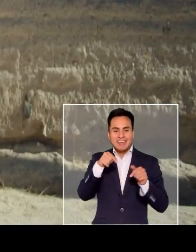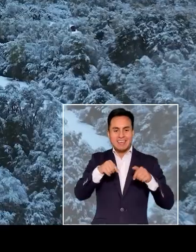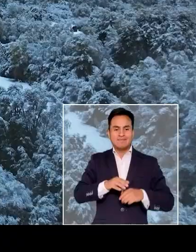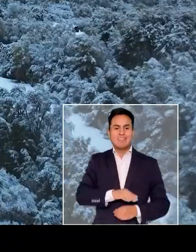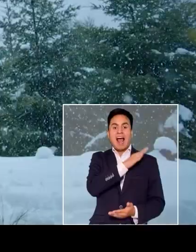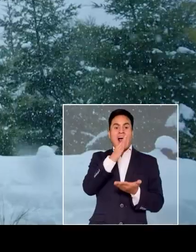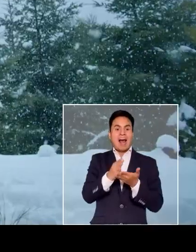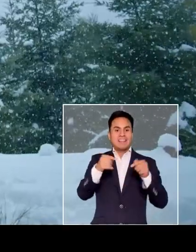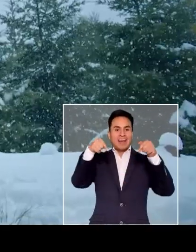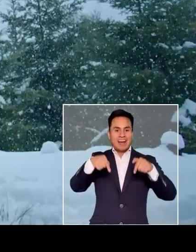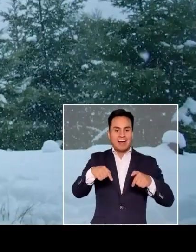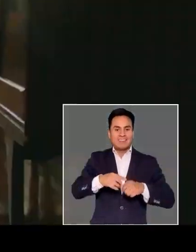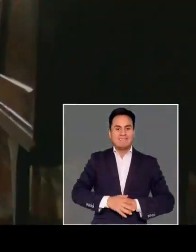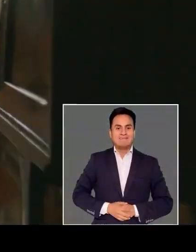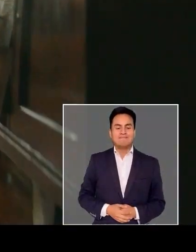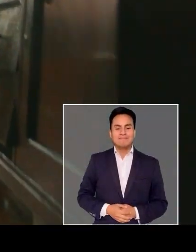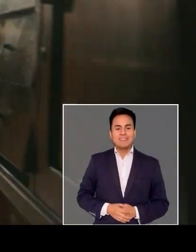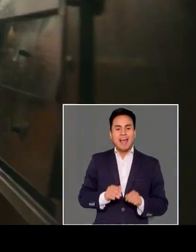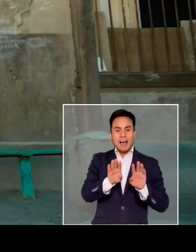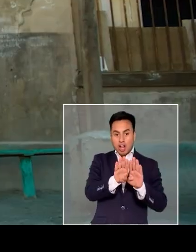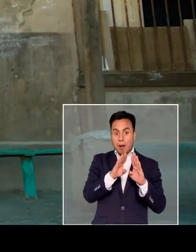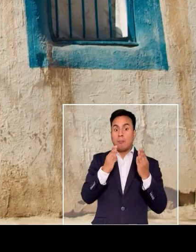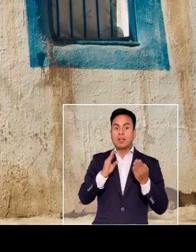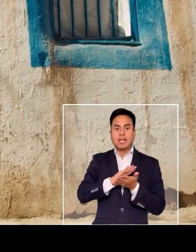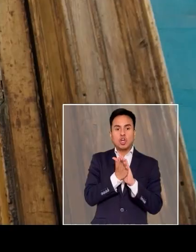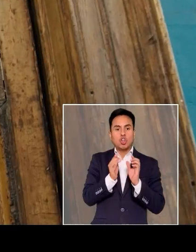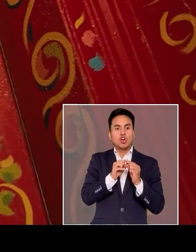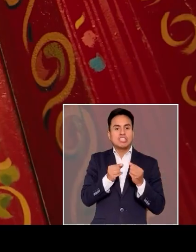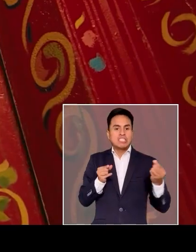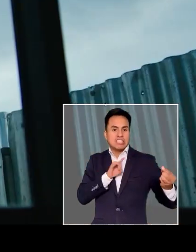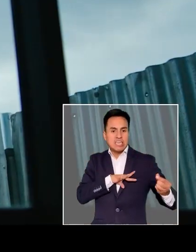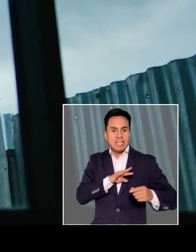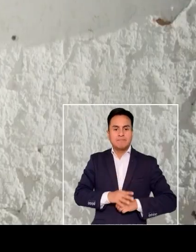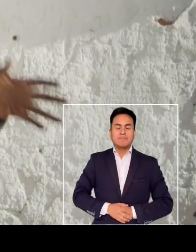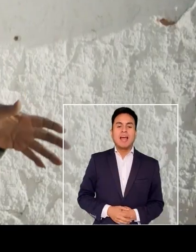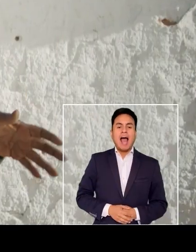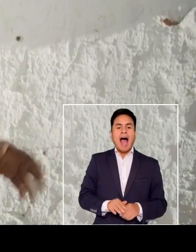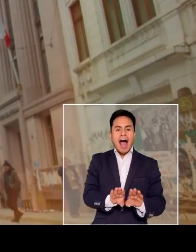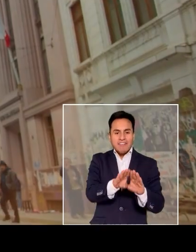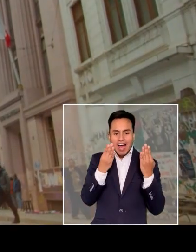Desde aquí hasta acá. Abramos la puerta en todo Chile.